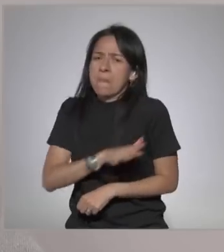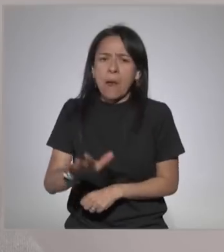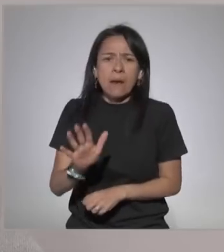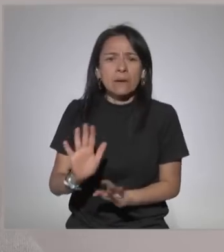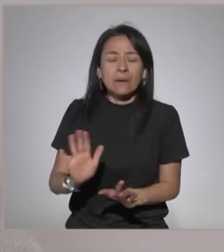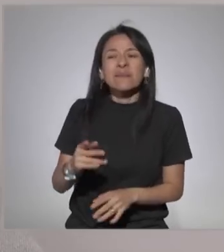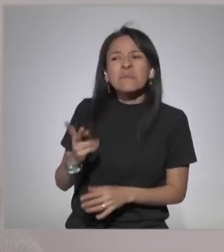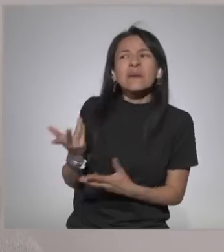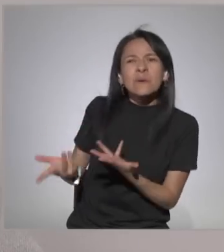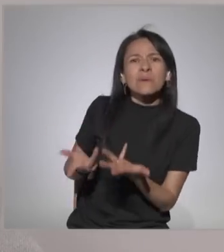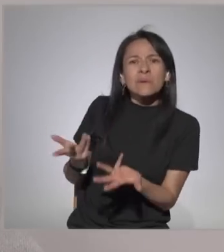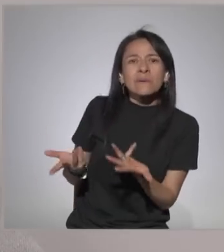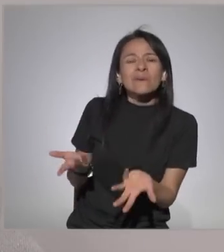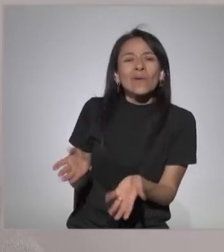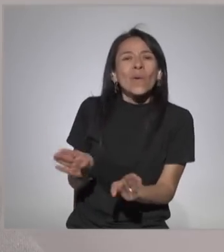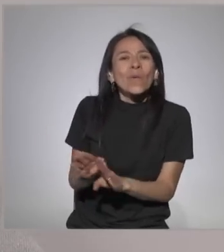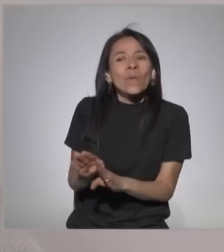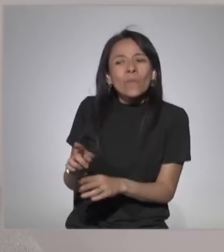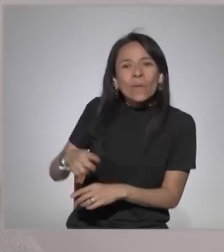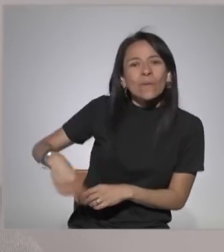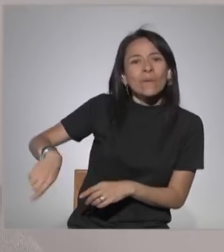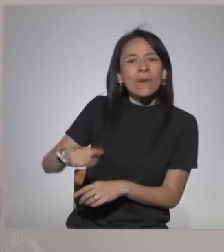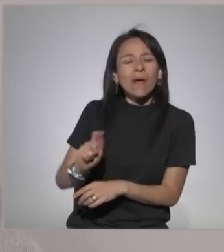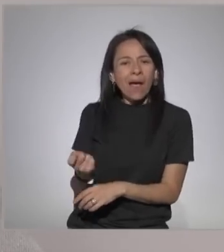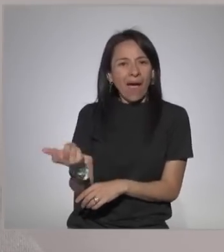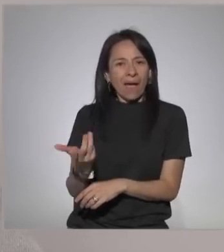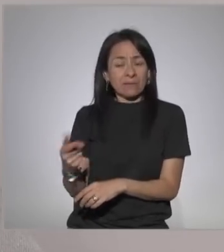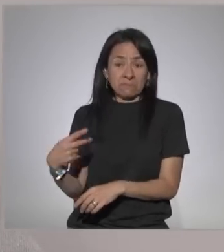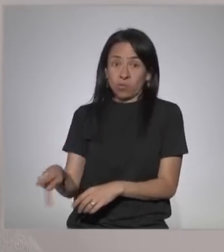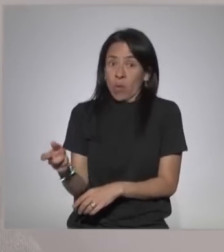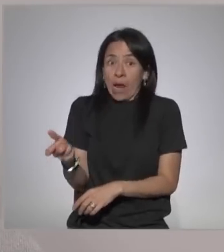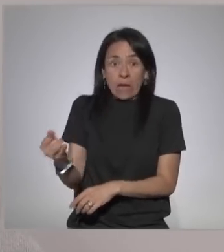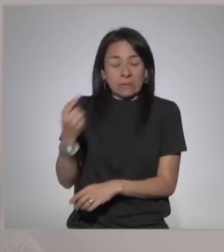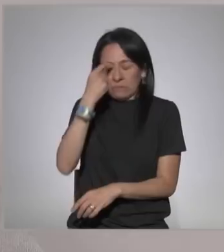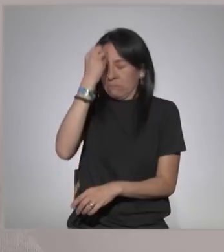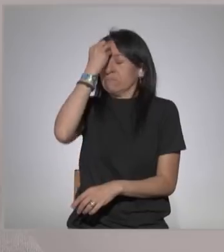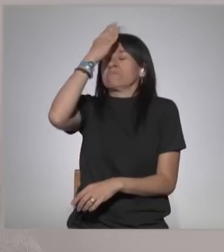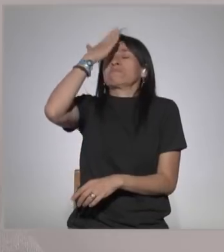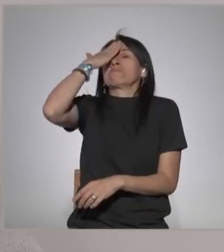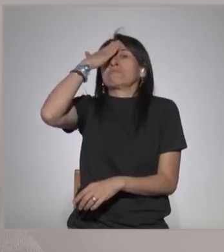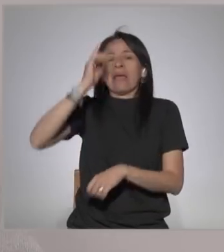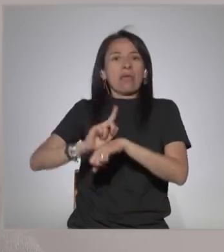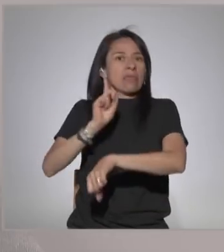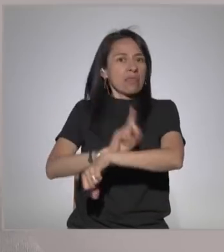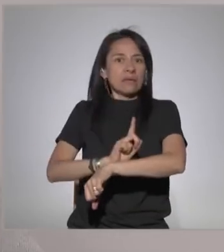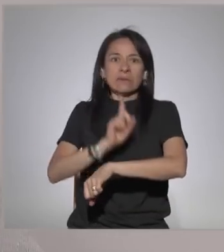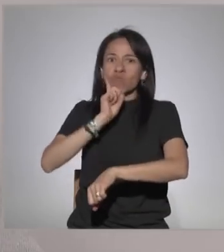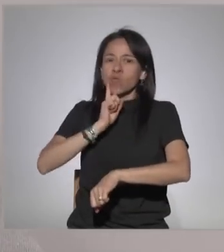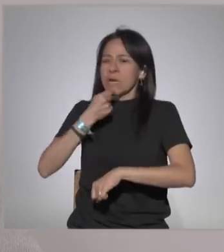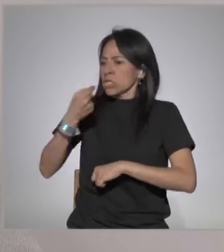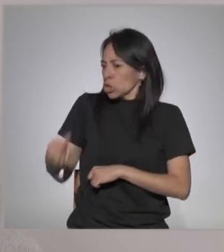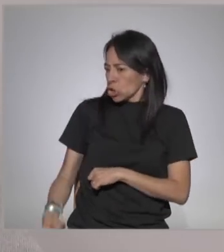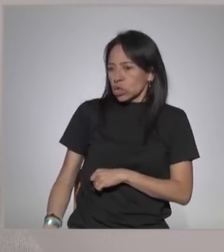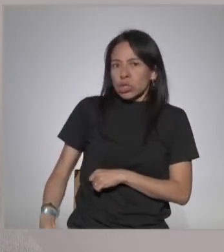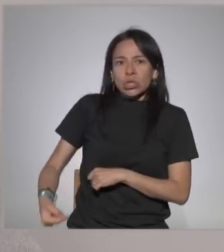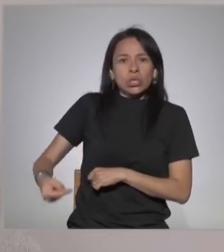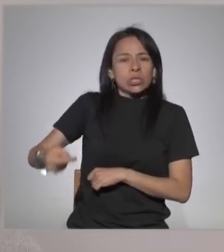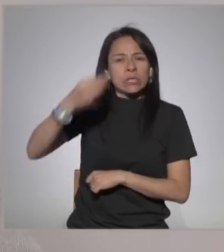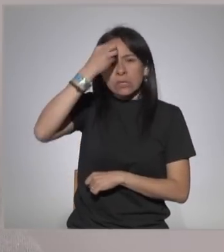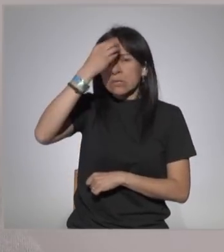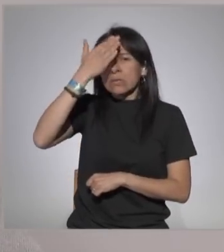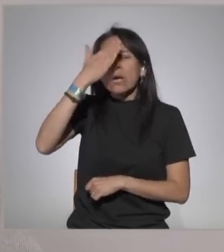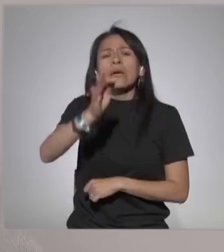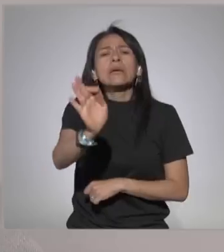esta alternativa? Porque estamos hablando de que son creencias que se meten desde chiquitas y que hablando, por ejemplo, ahorita, personas que